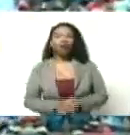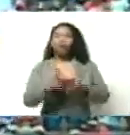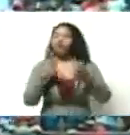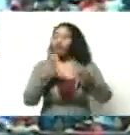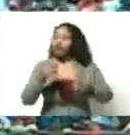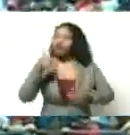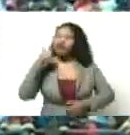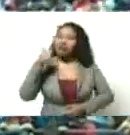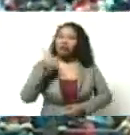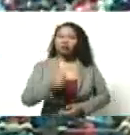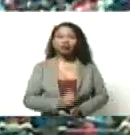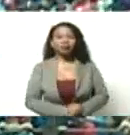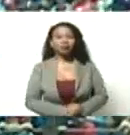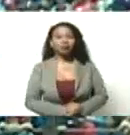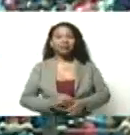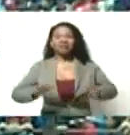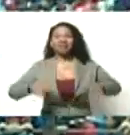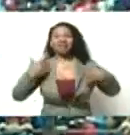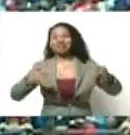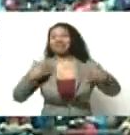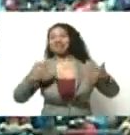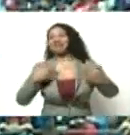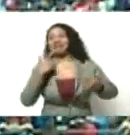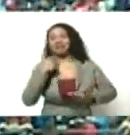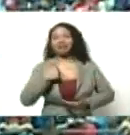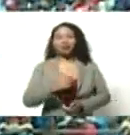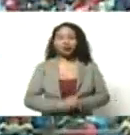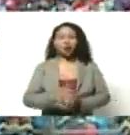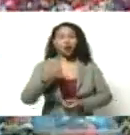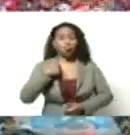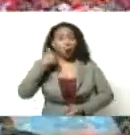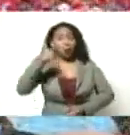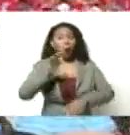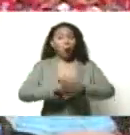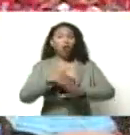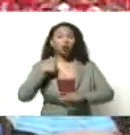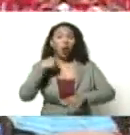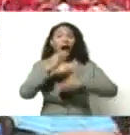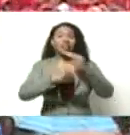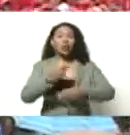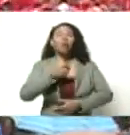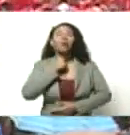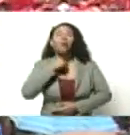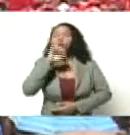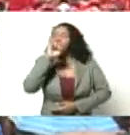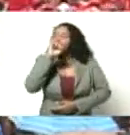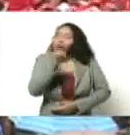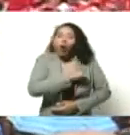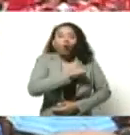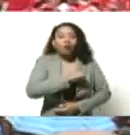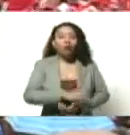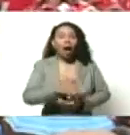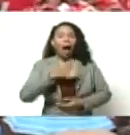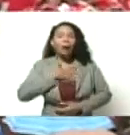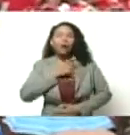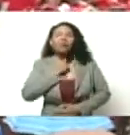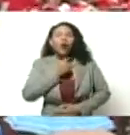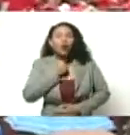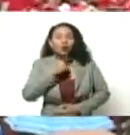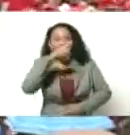bien Ah me alegra me dice él y le dije estoy bien porque estoy haciendo lo que me gusta a mí me gusta